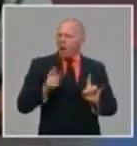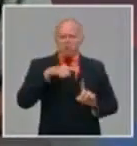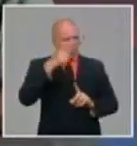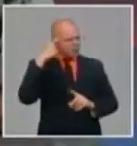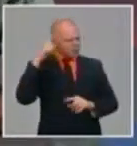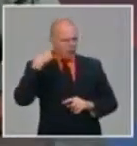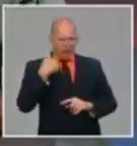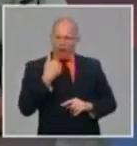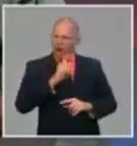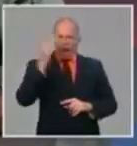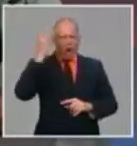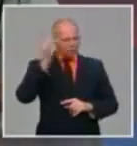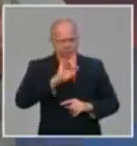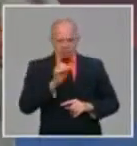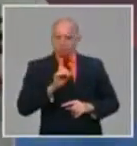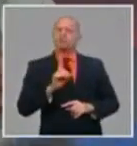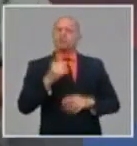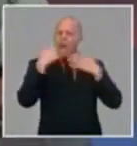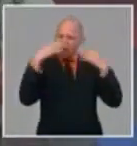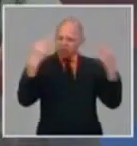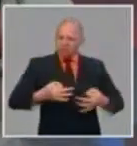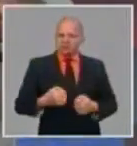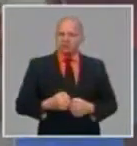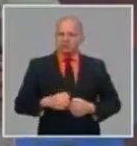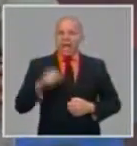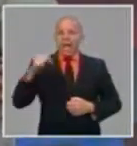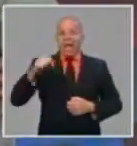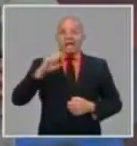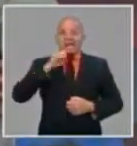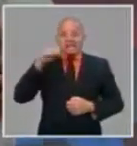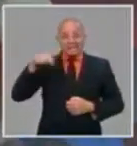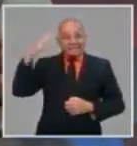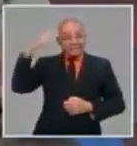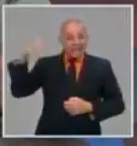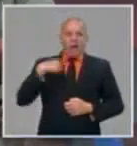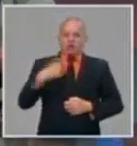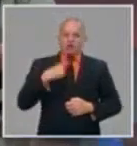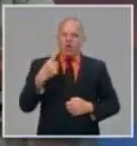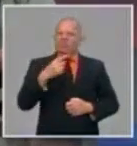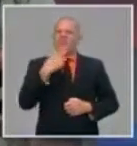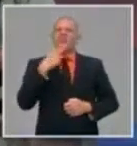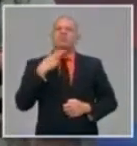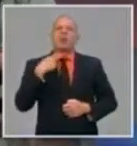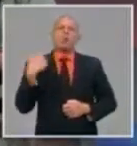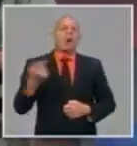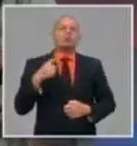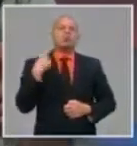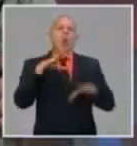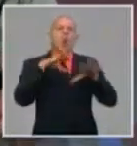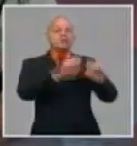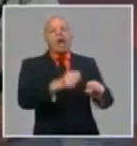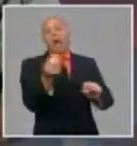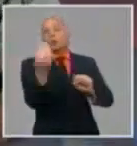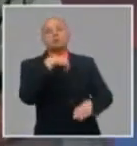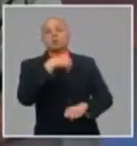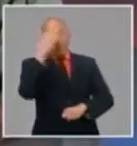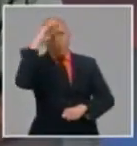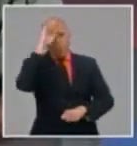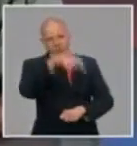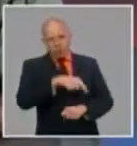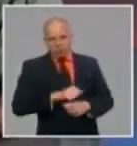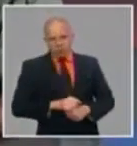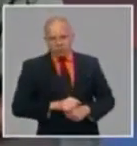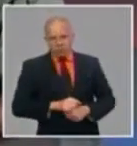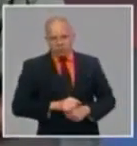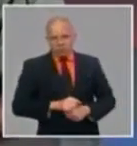locura, no fue una demencia, un lapsus temporal, una demencia momentánea. No, no, no. Él